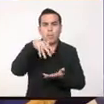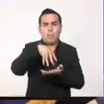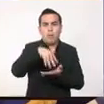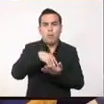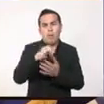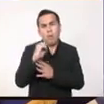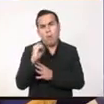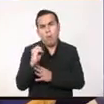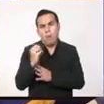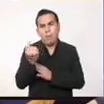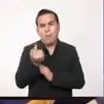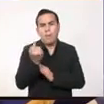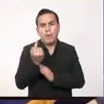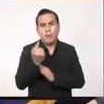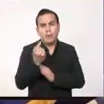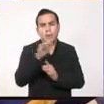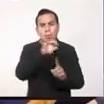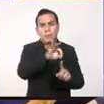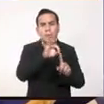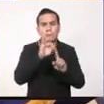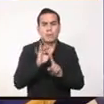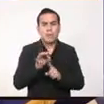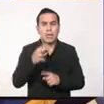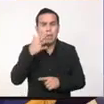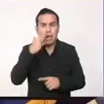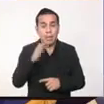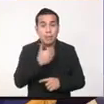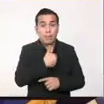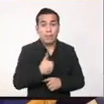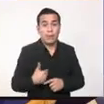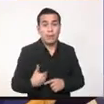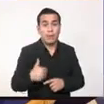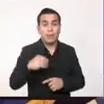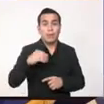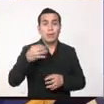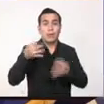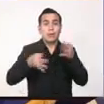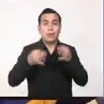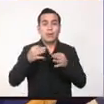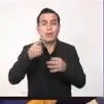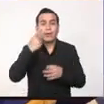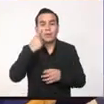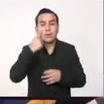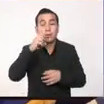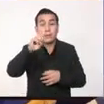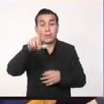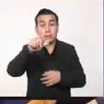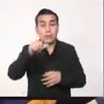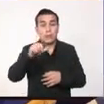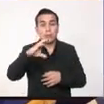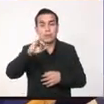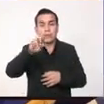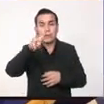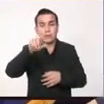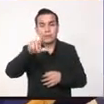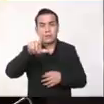población o pueden elegir a alguien de las otras salas, como el caso del presidente de la Corte que viene de la sala de lo civil.